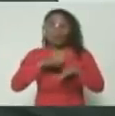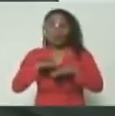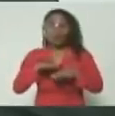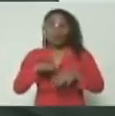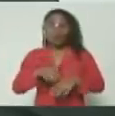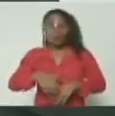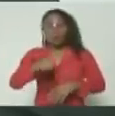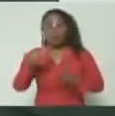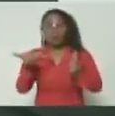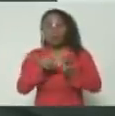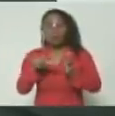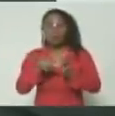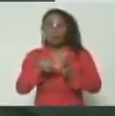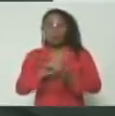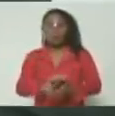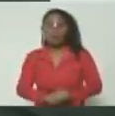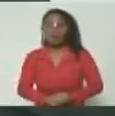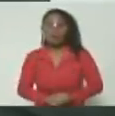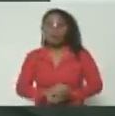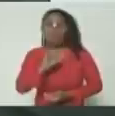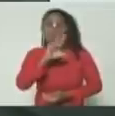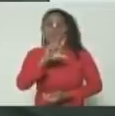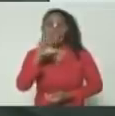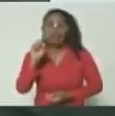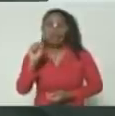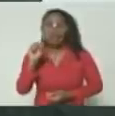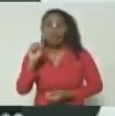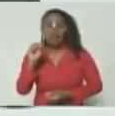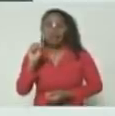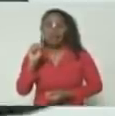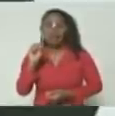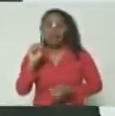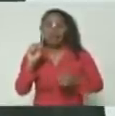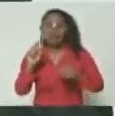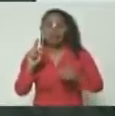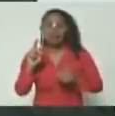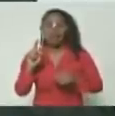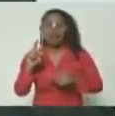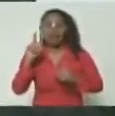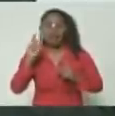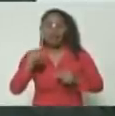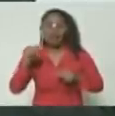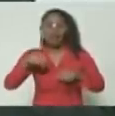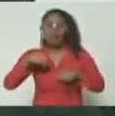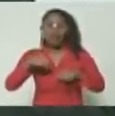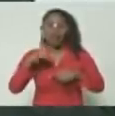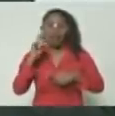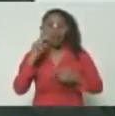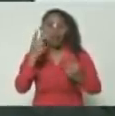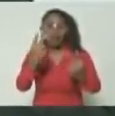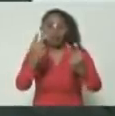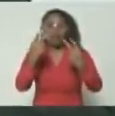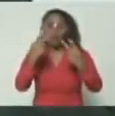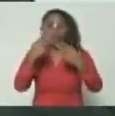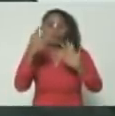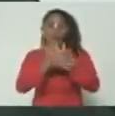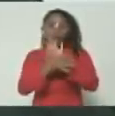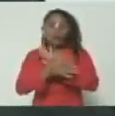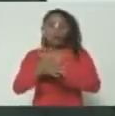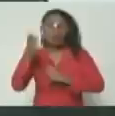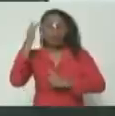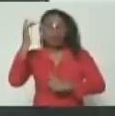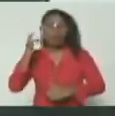cerca. Más de 30 alcabalas, presidente. Quien hoy está en sintonía, viendo esto, se va a